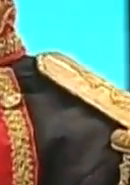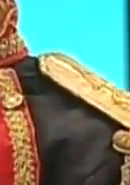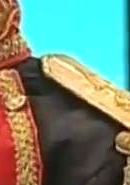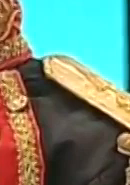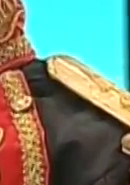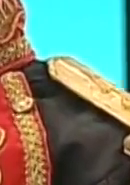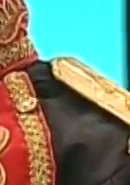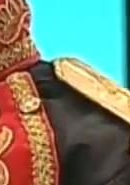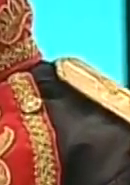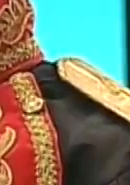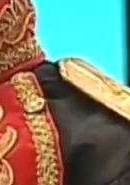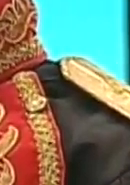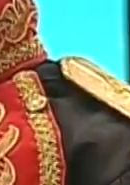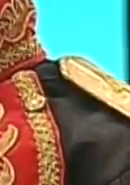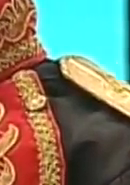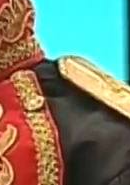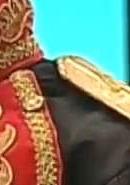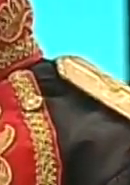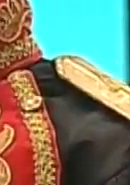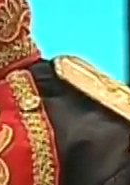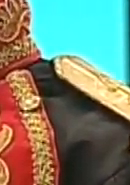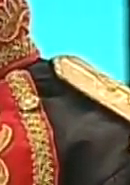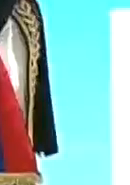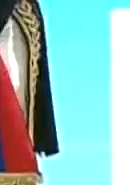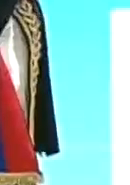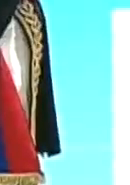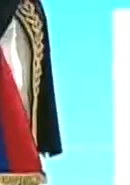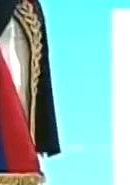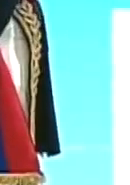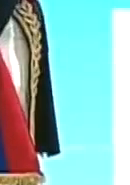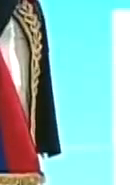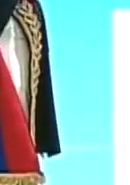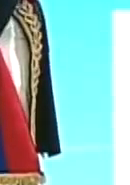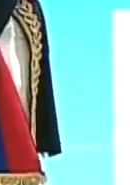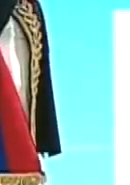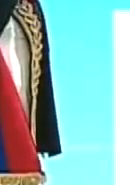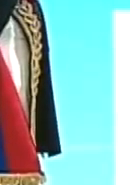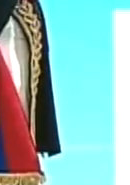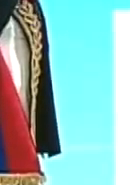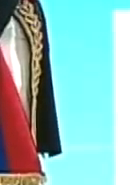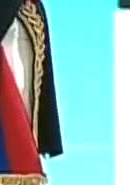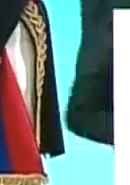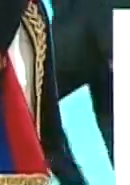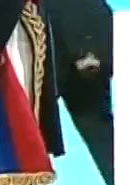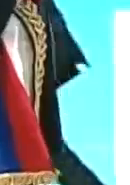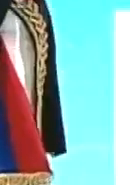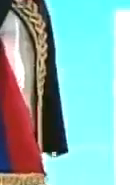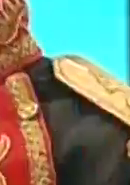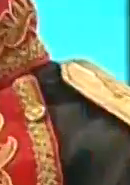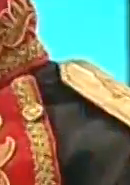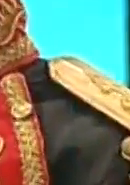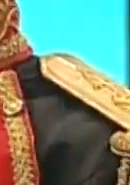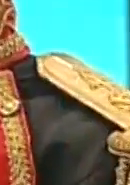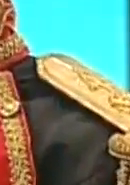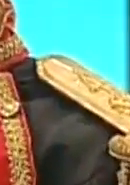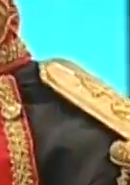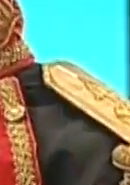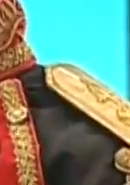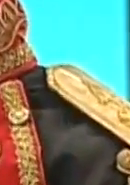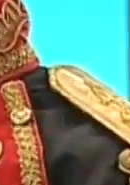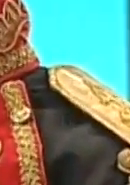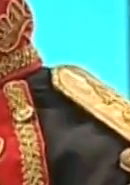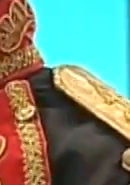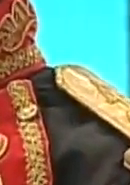trabas. Las Fuerzas Armadas del Perú son débiles, insuficientes, inexpertas. Lo entiendo, claro